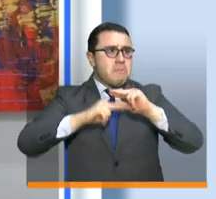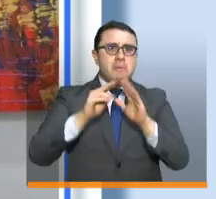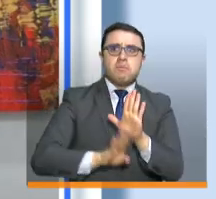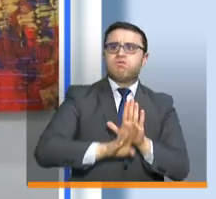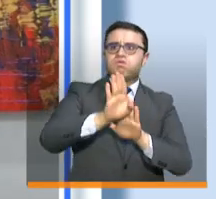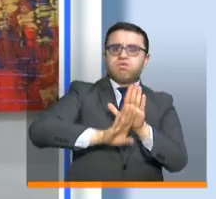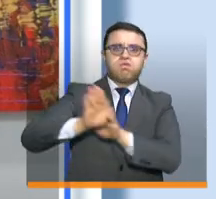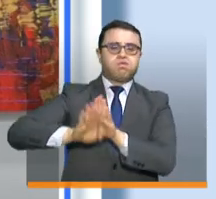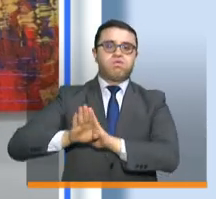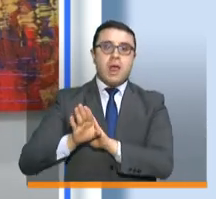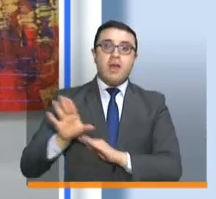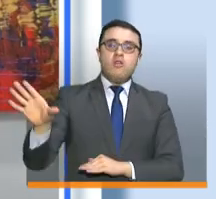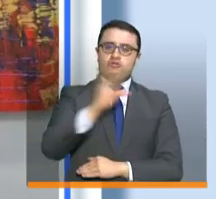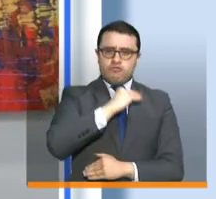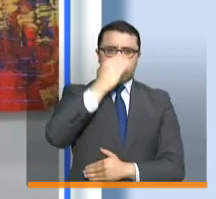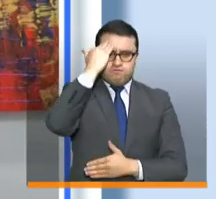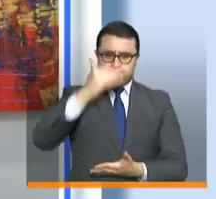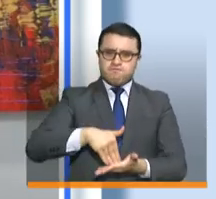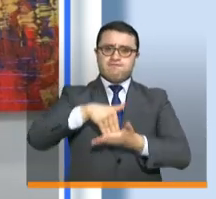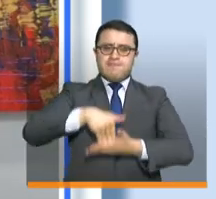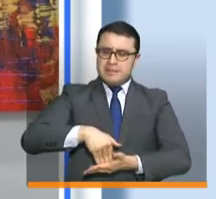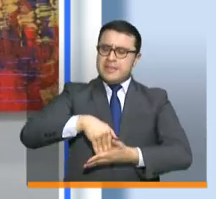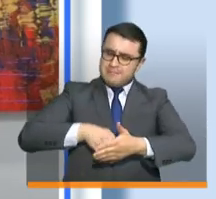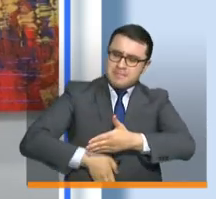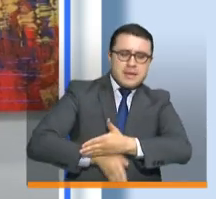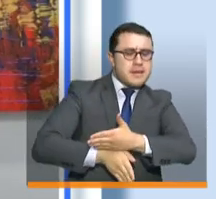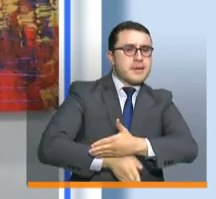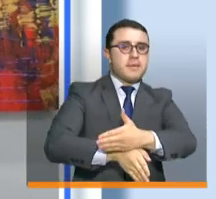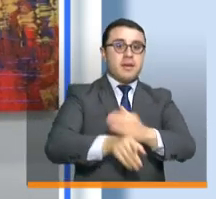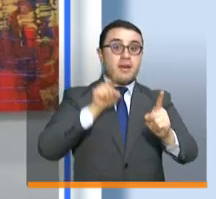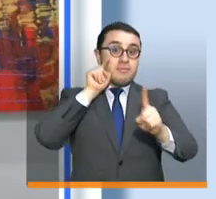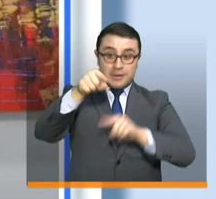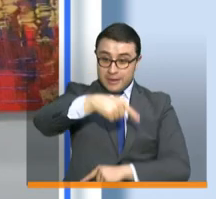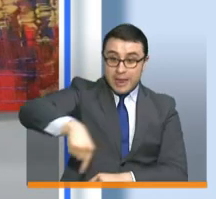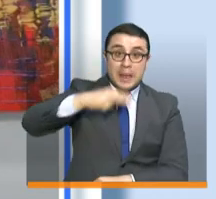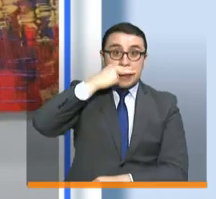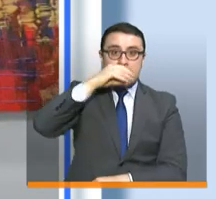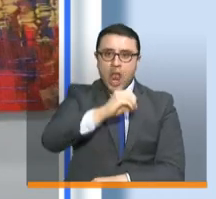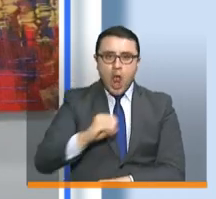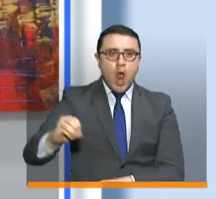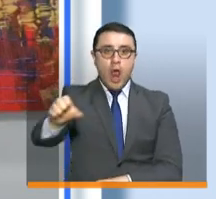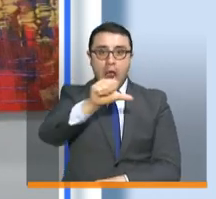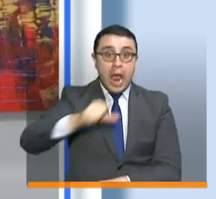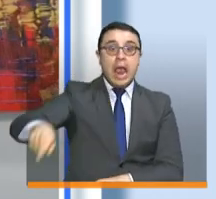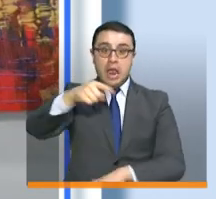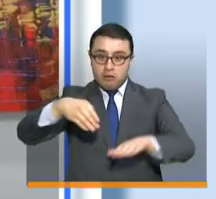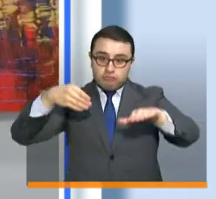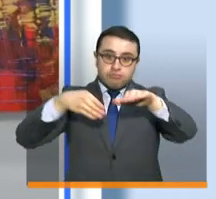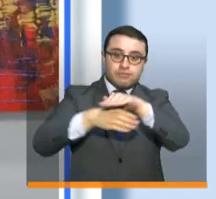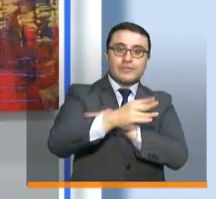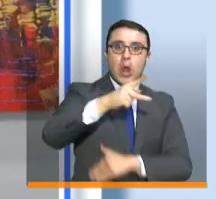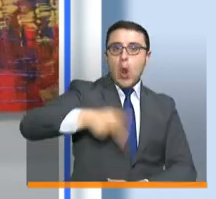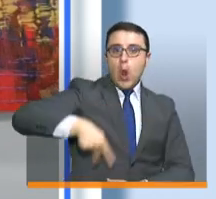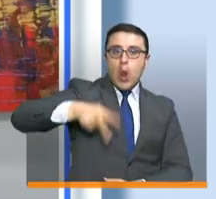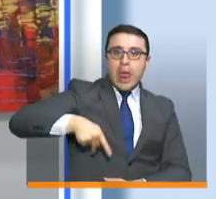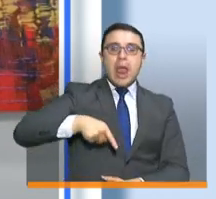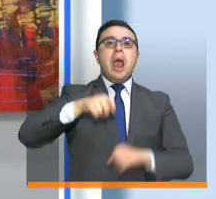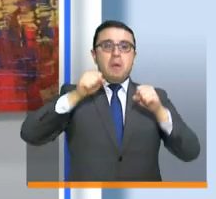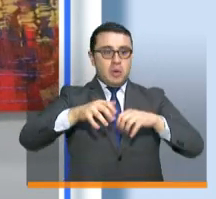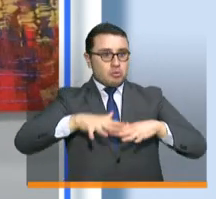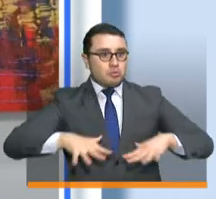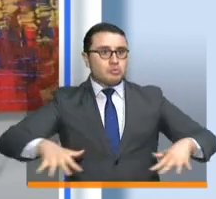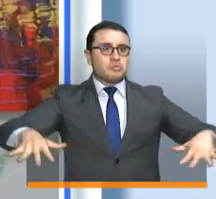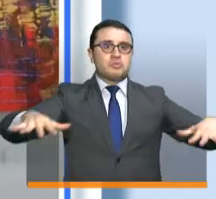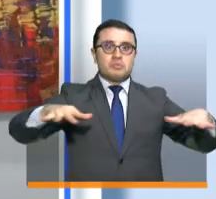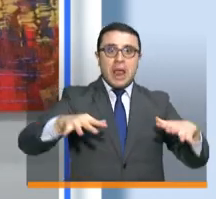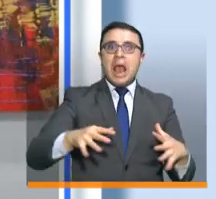convencidos de que debemos seguir avanzando para que los niños y las niñas puedan retornar a sus preescolares, para tener espacios